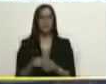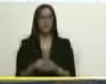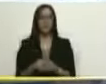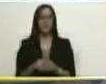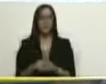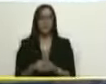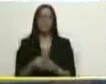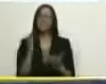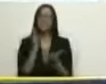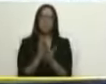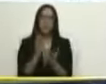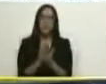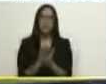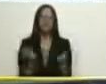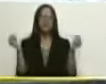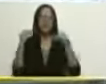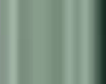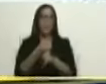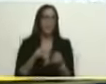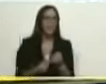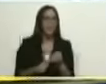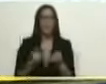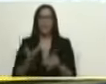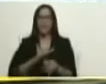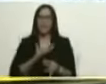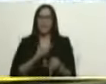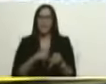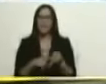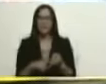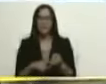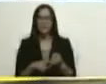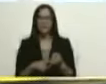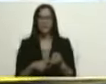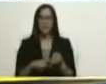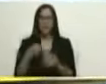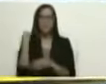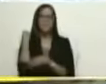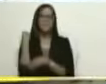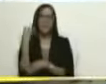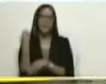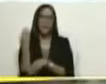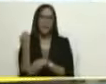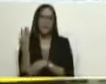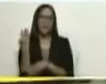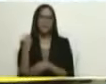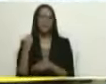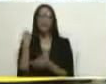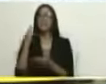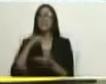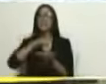Siempre que ha tocado de acuerdo a la Constitución, se había Parlamento, Asamblea Nacional,